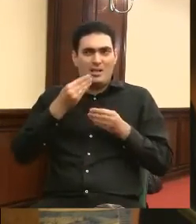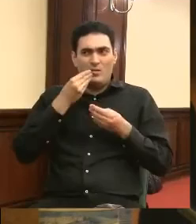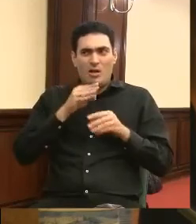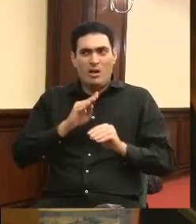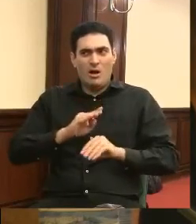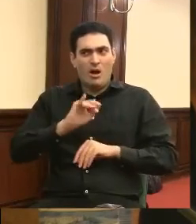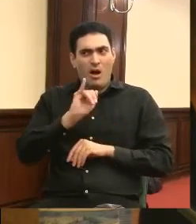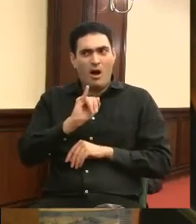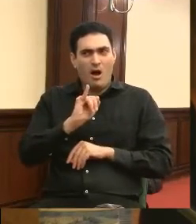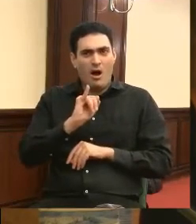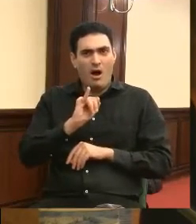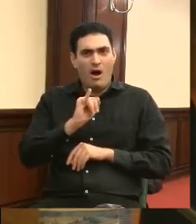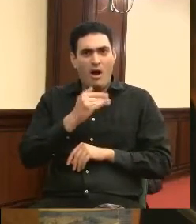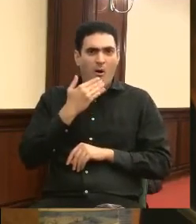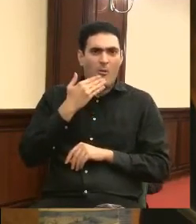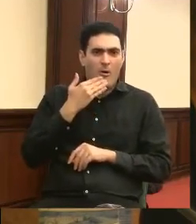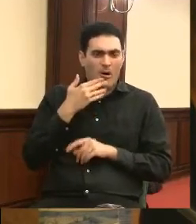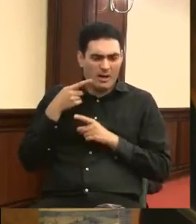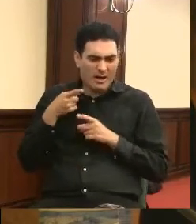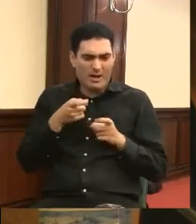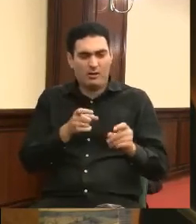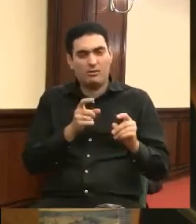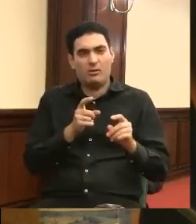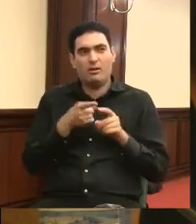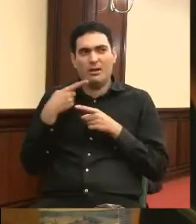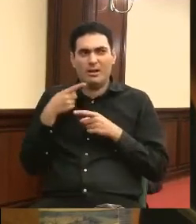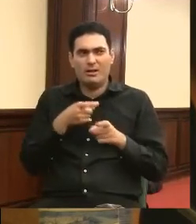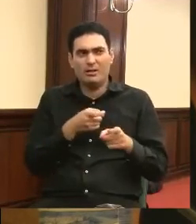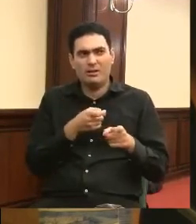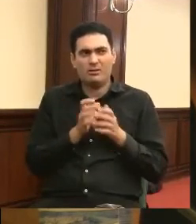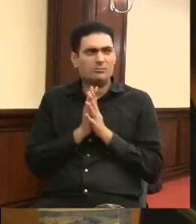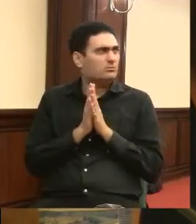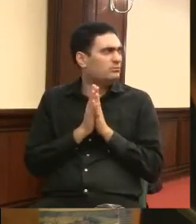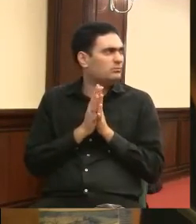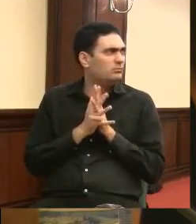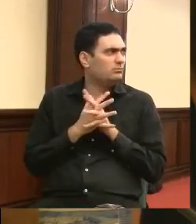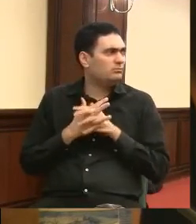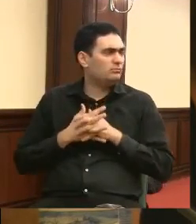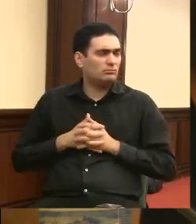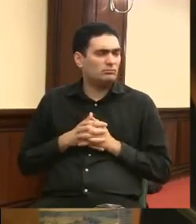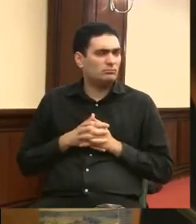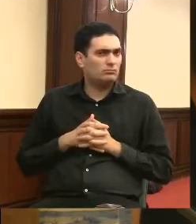una caracterización histórica que le sitúa más como un guerrillero,